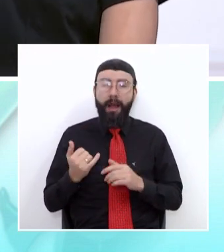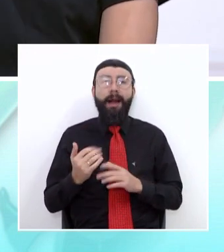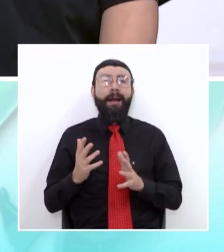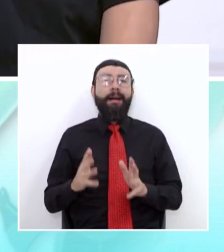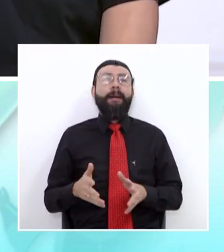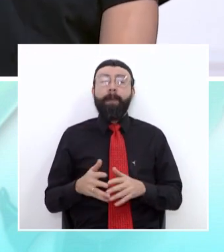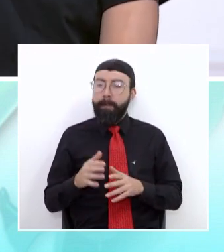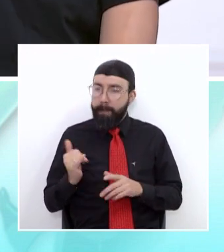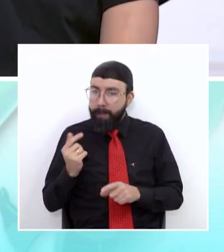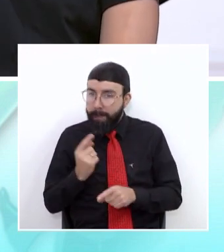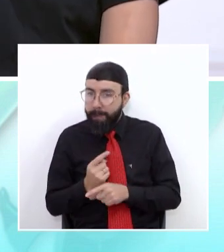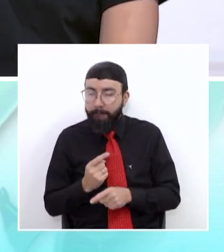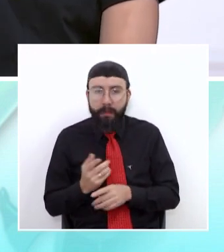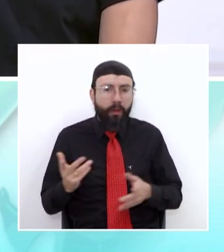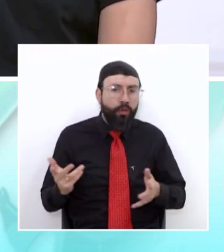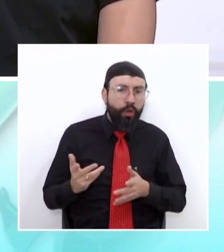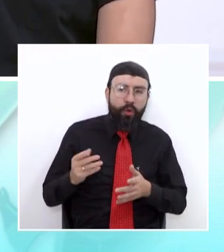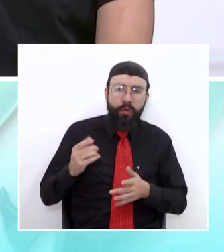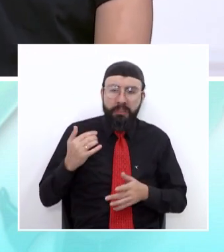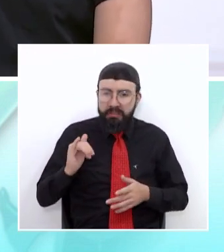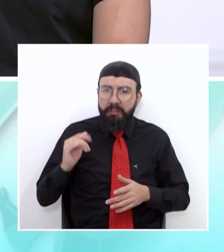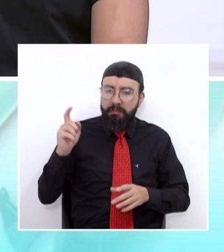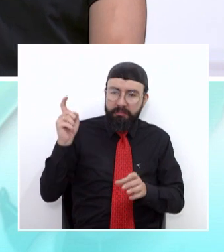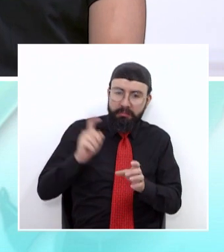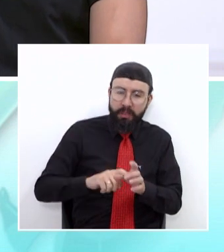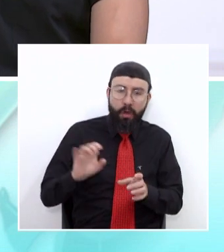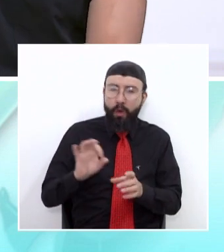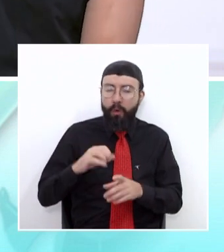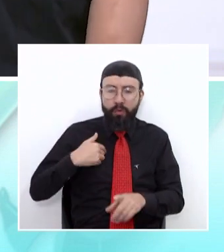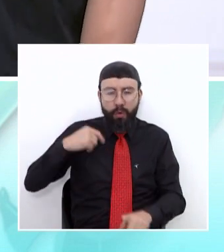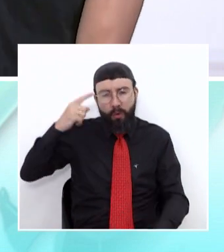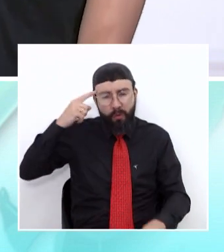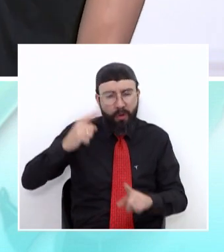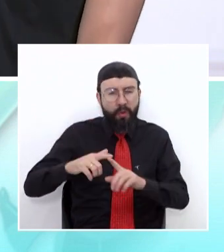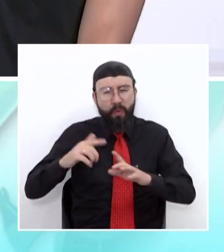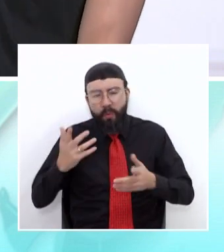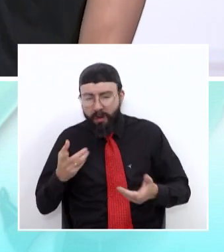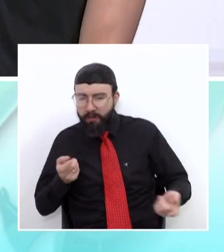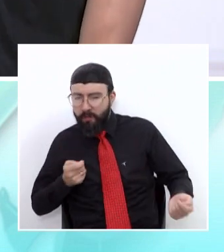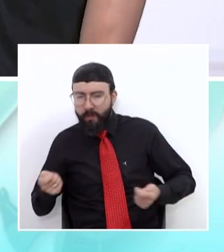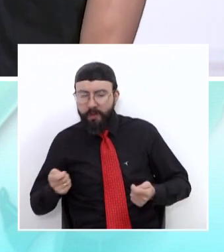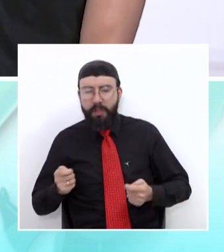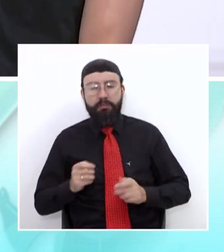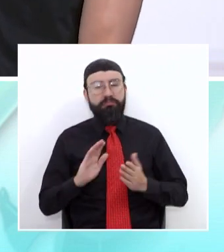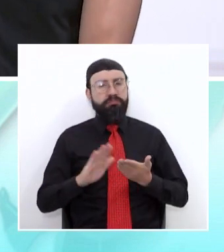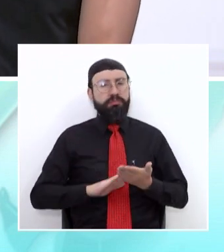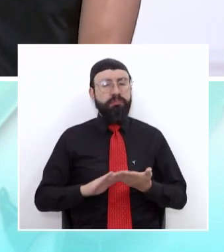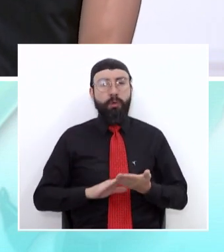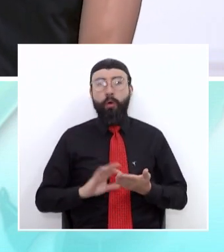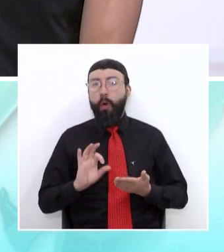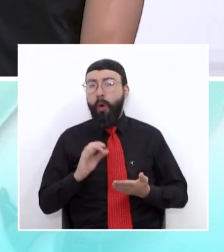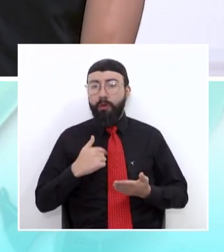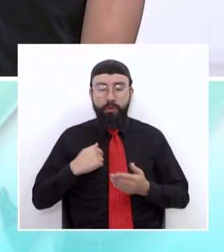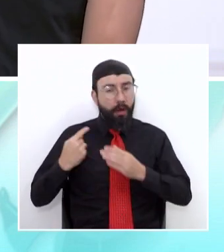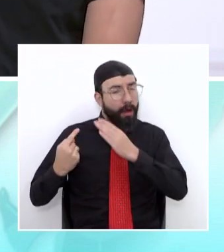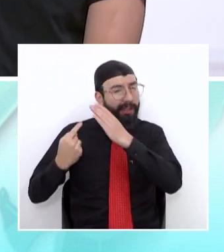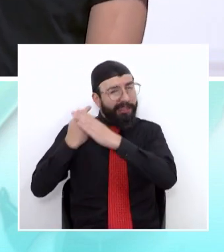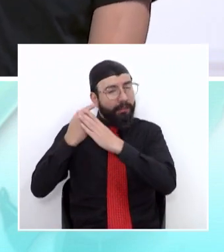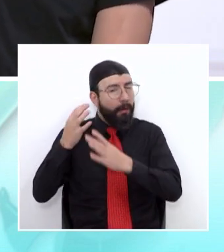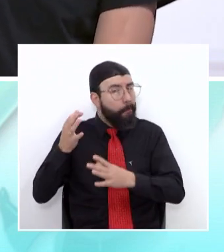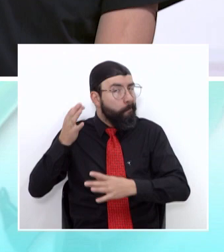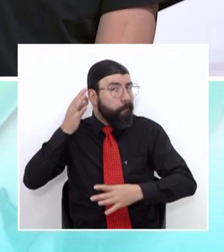pauta hacia dónde debo llevar o hacia dónde debo dirigir mi tratamiento. O cuando yo me puse el piercing en tal